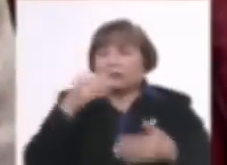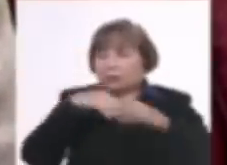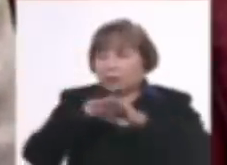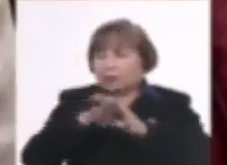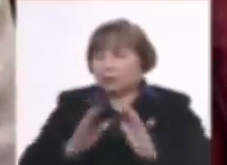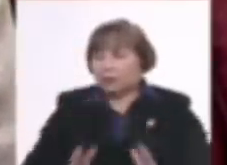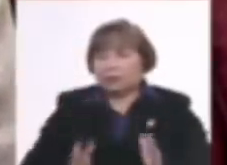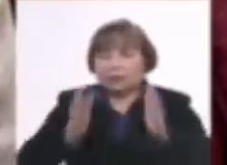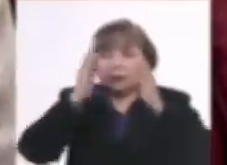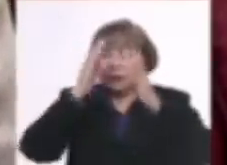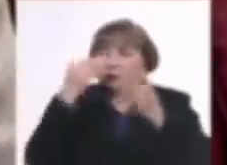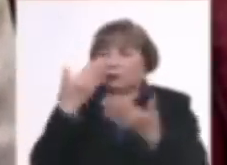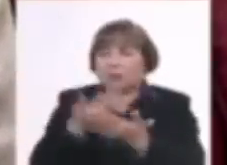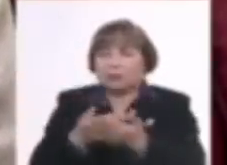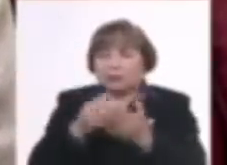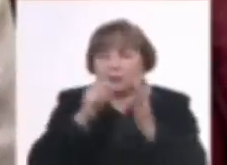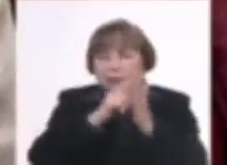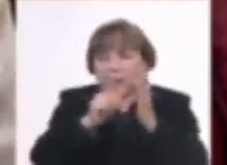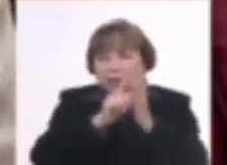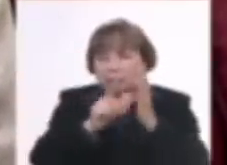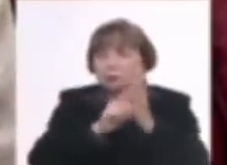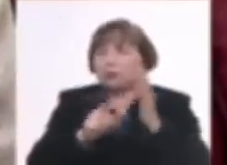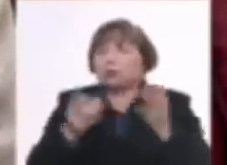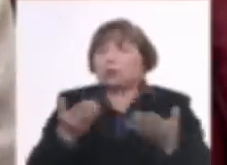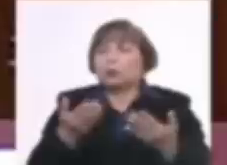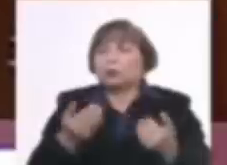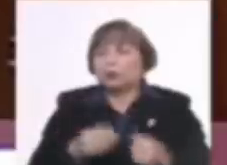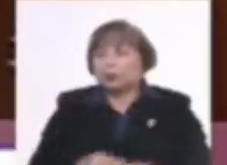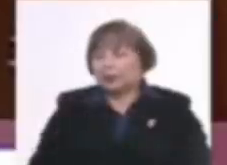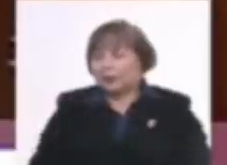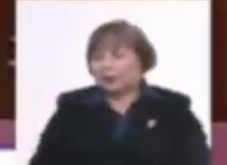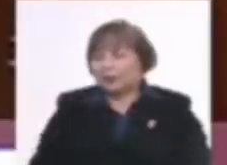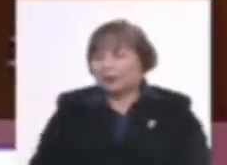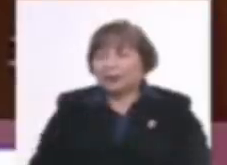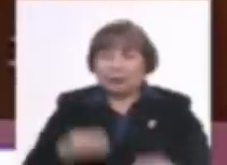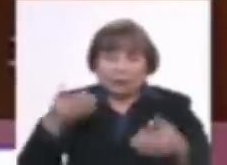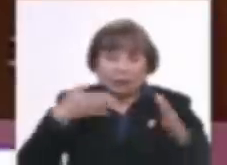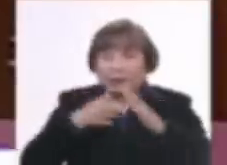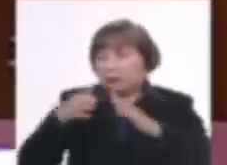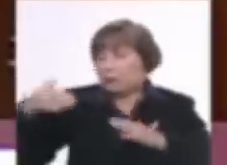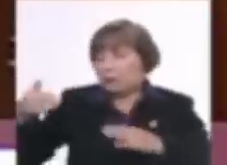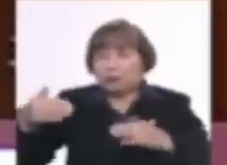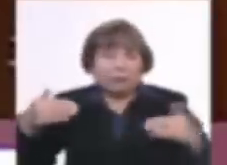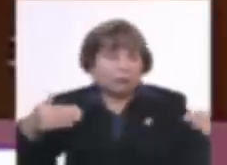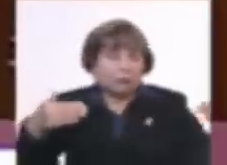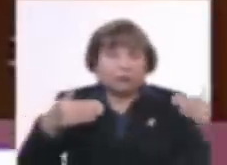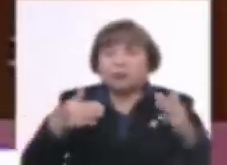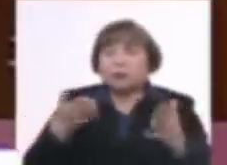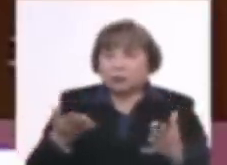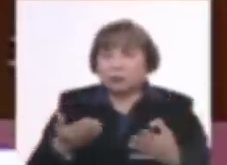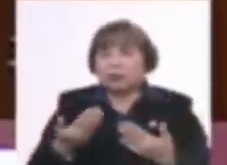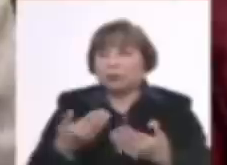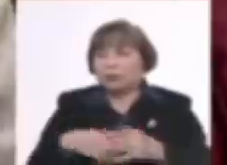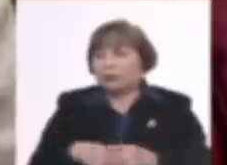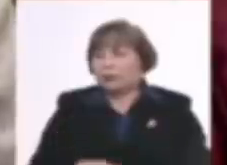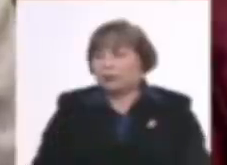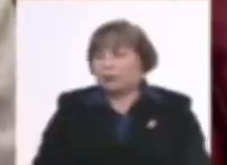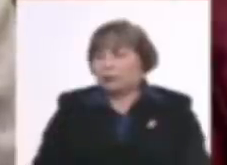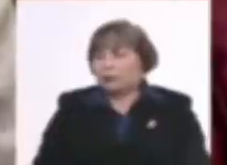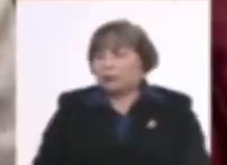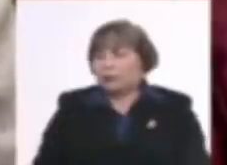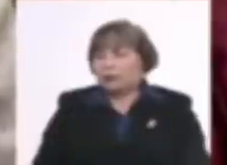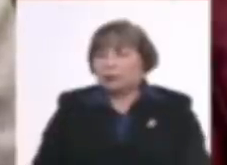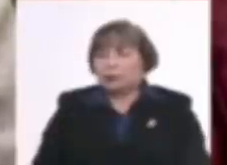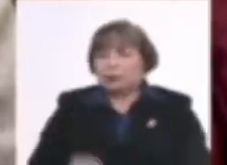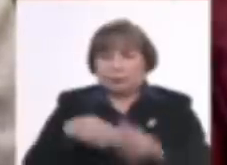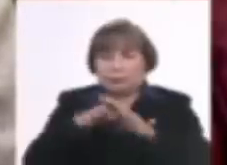entrar al Palacio siempre lleva un registro. Sí, pero varios ingresos a que se puede ingresar a Palacio. ¿Por dónde ingresaba usualmente?